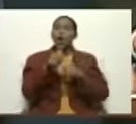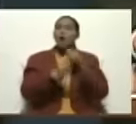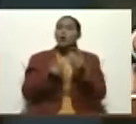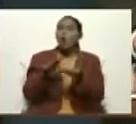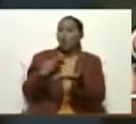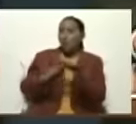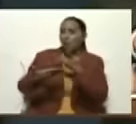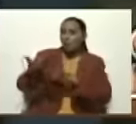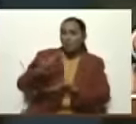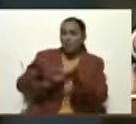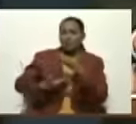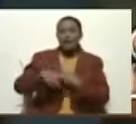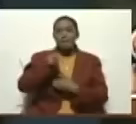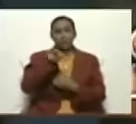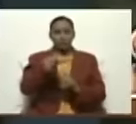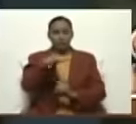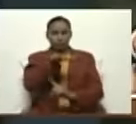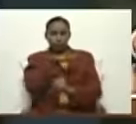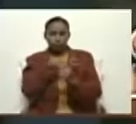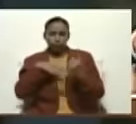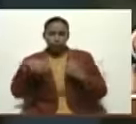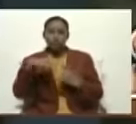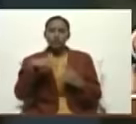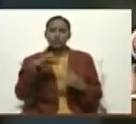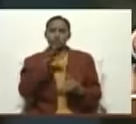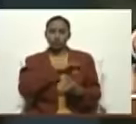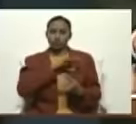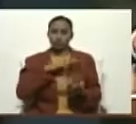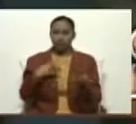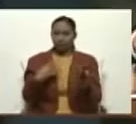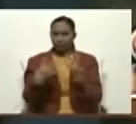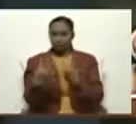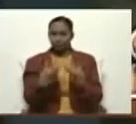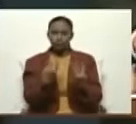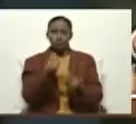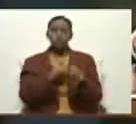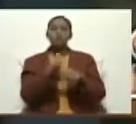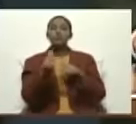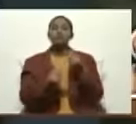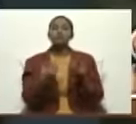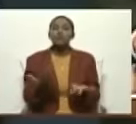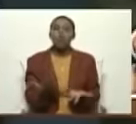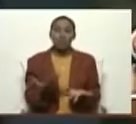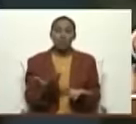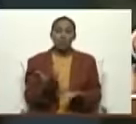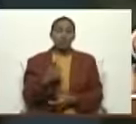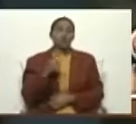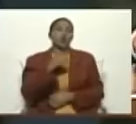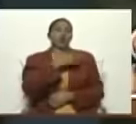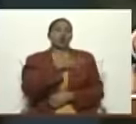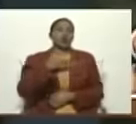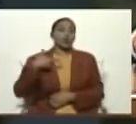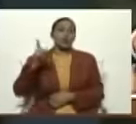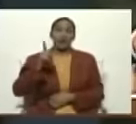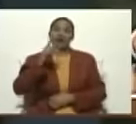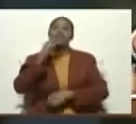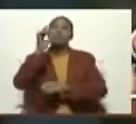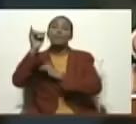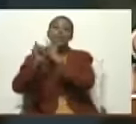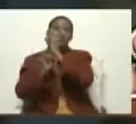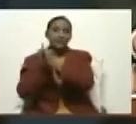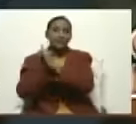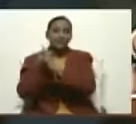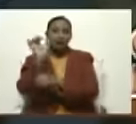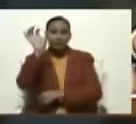que no quiere en este momento los imperios que agobian el planeta con guerras de